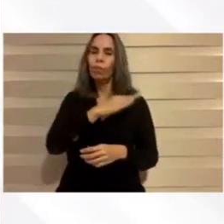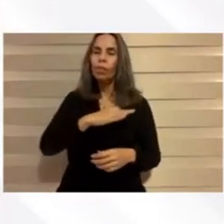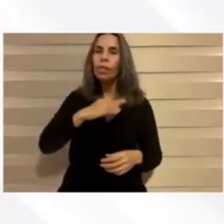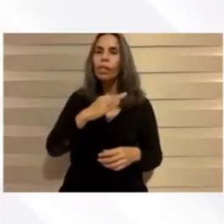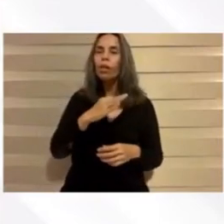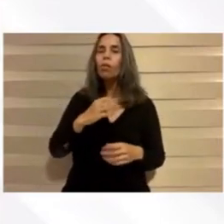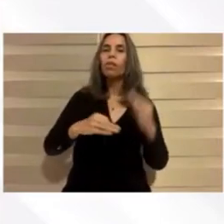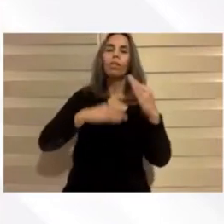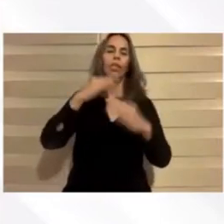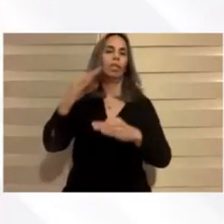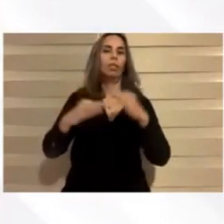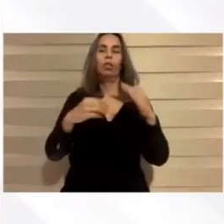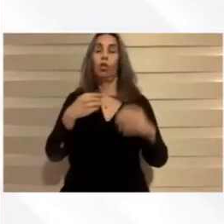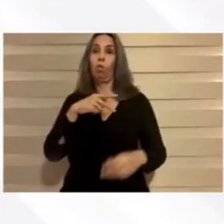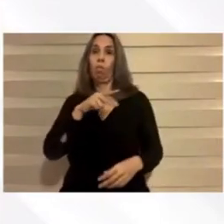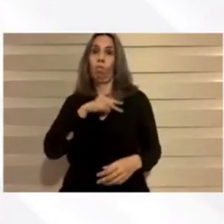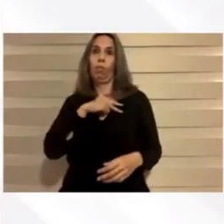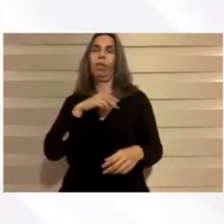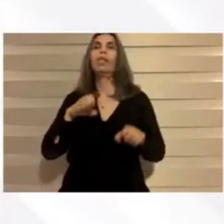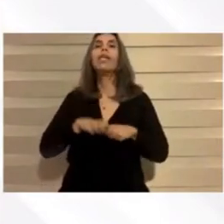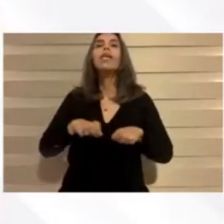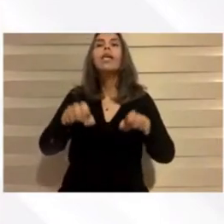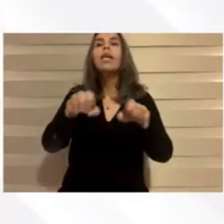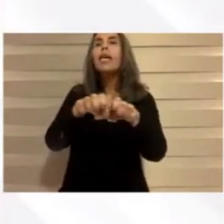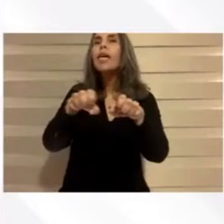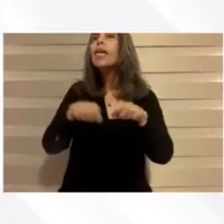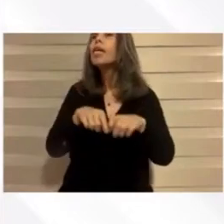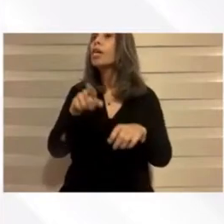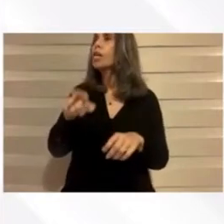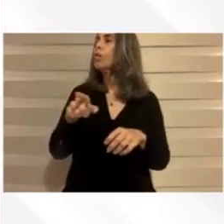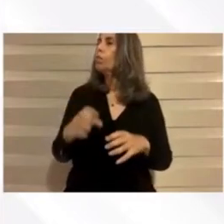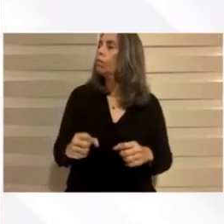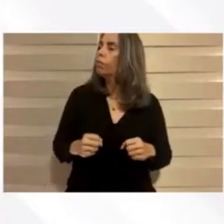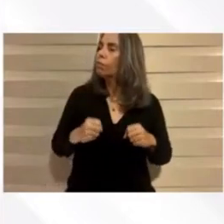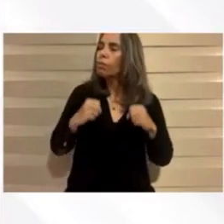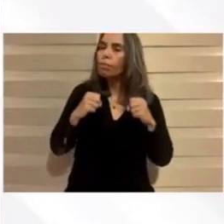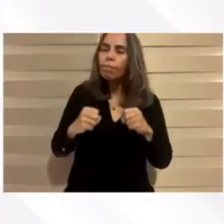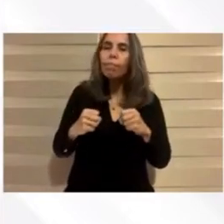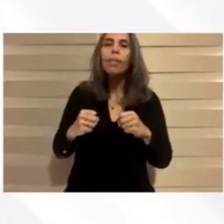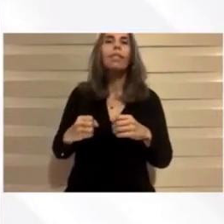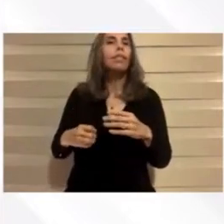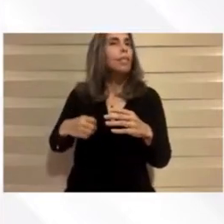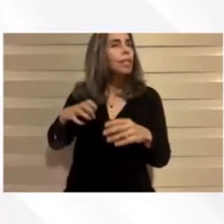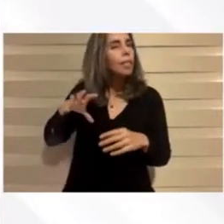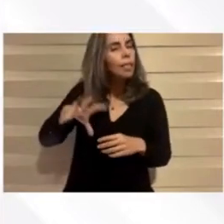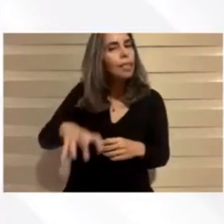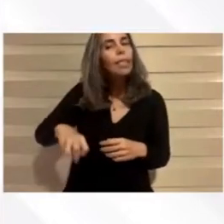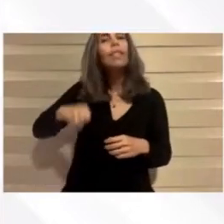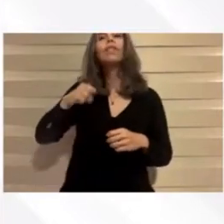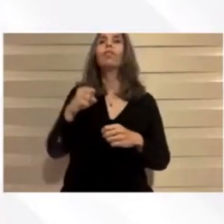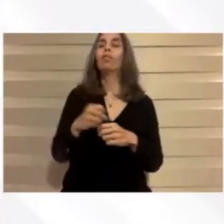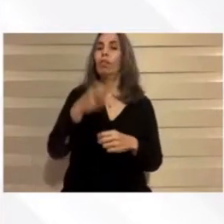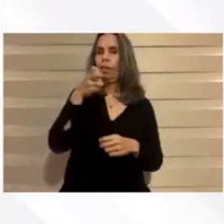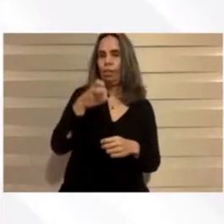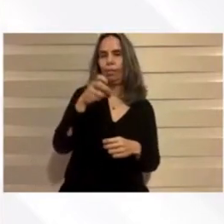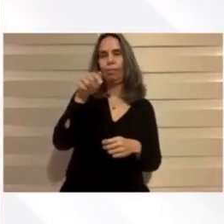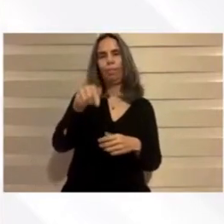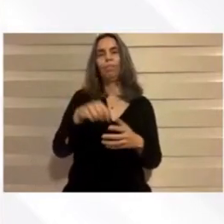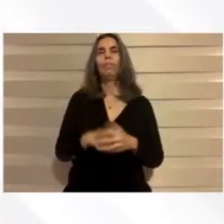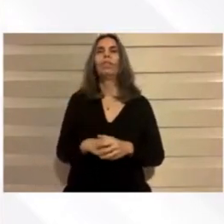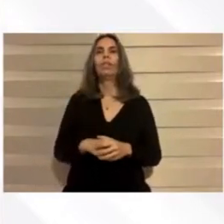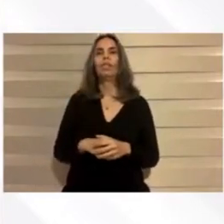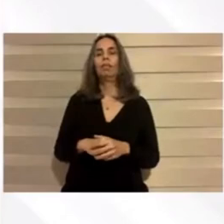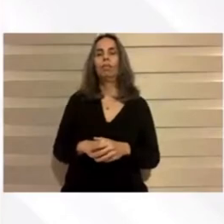que con mucha pasión le pone todo su empeño a esta iniciativa de la OCDE de Niñas STEM Pueden,